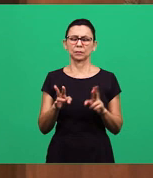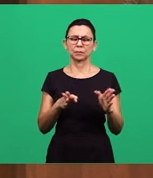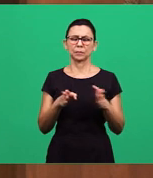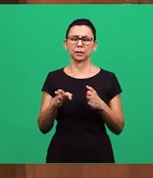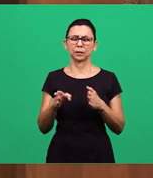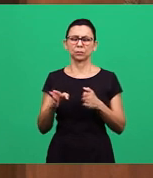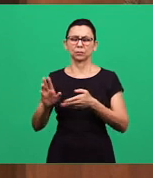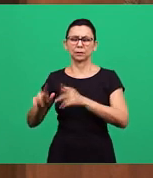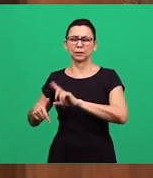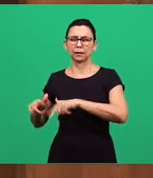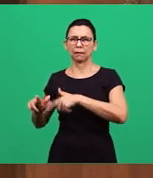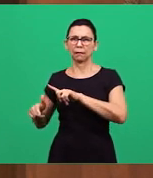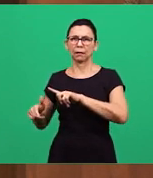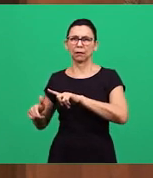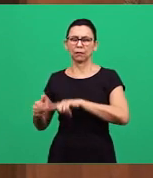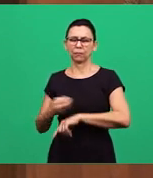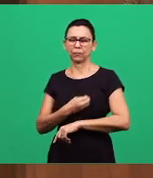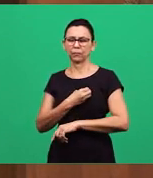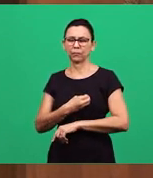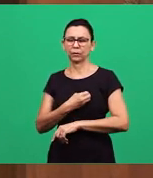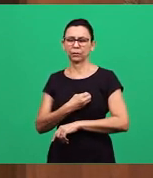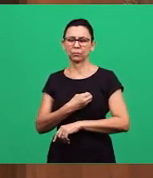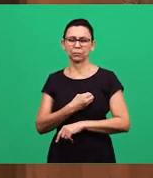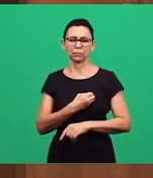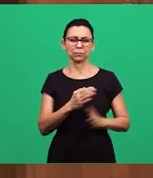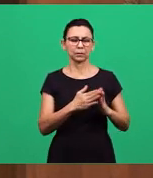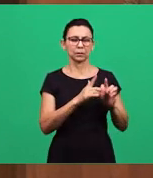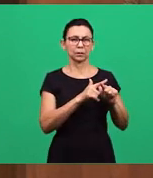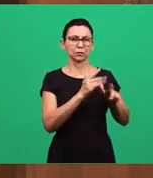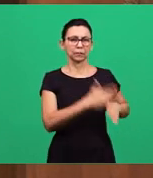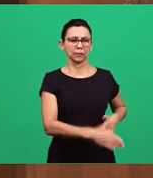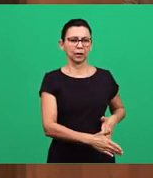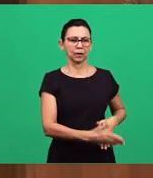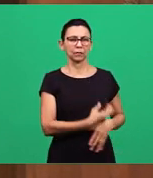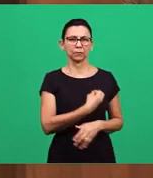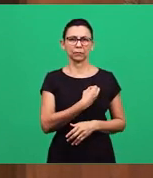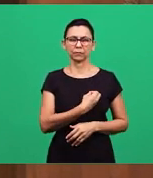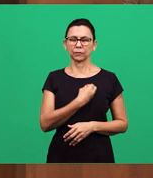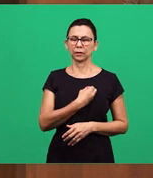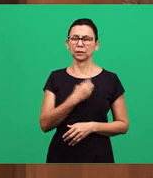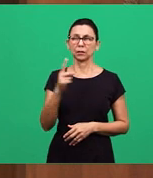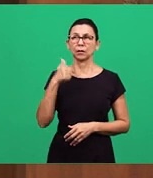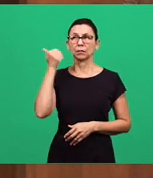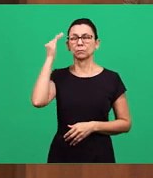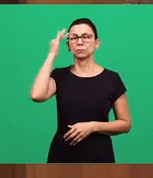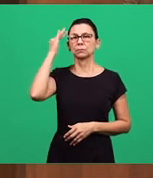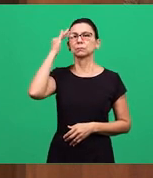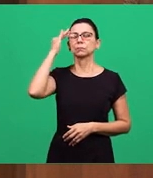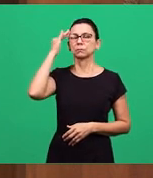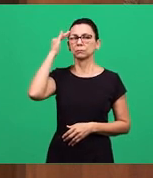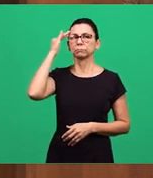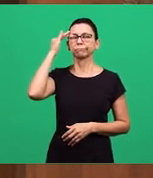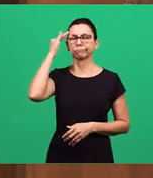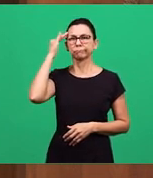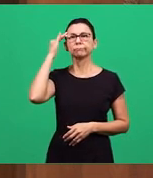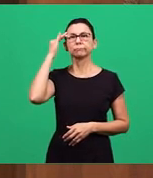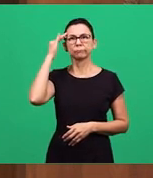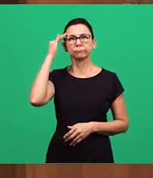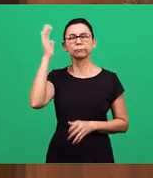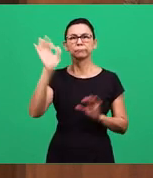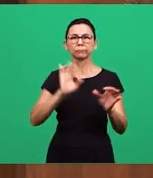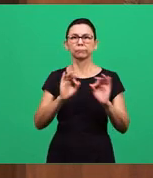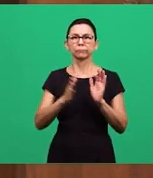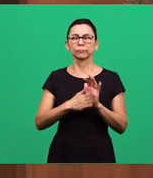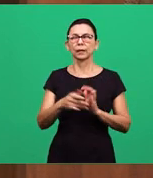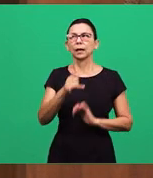entre el momento vivido por Israel y el momento vivido por la iglesia, nosotros entendemos qué el Señor tiene para